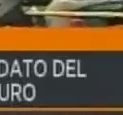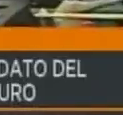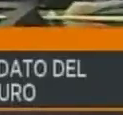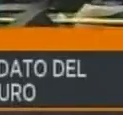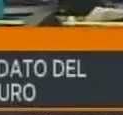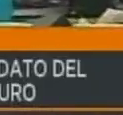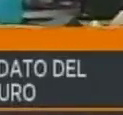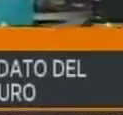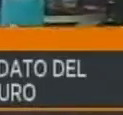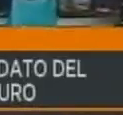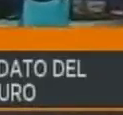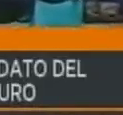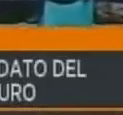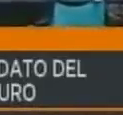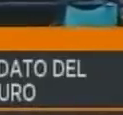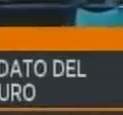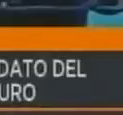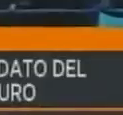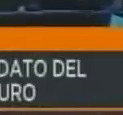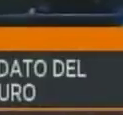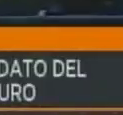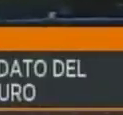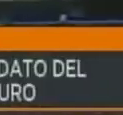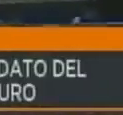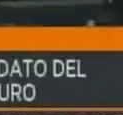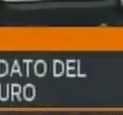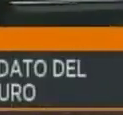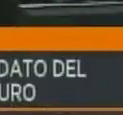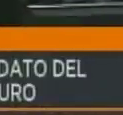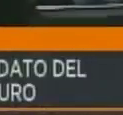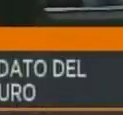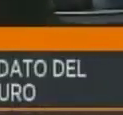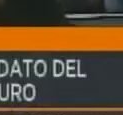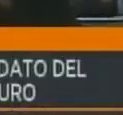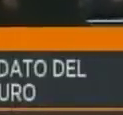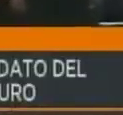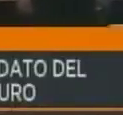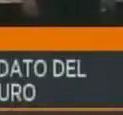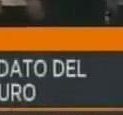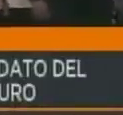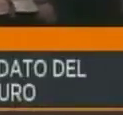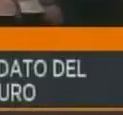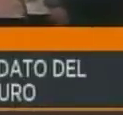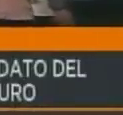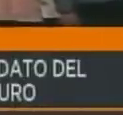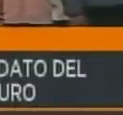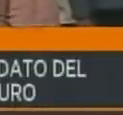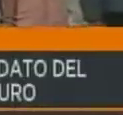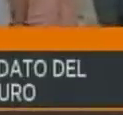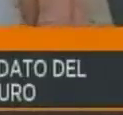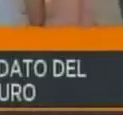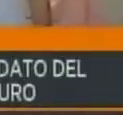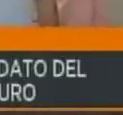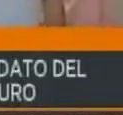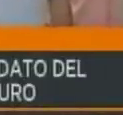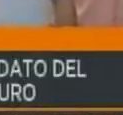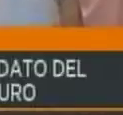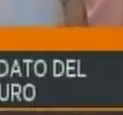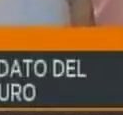que tú te quedes sin empleo, te vota y punto. A esa oligarquía no le importa la producción